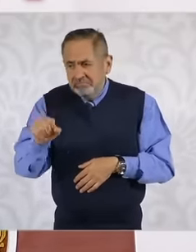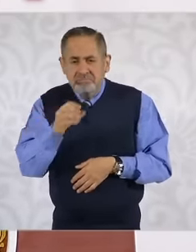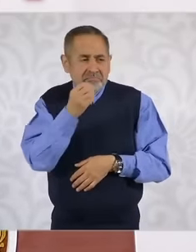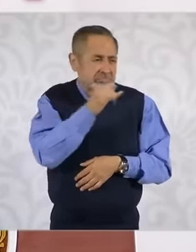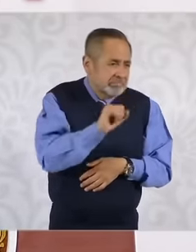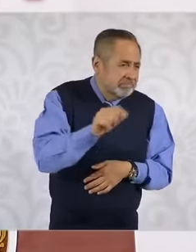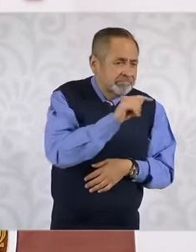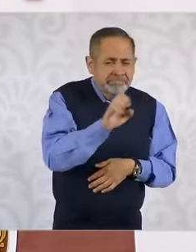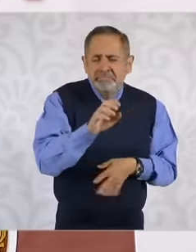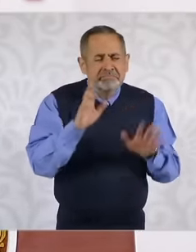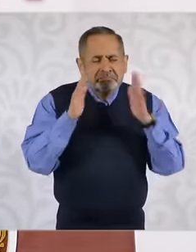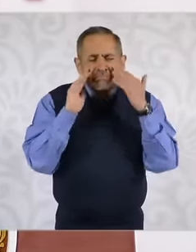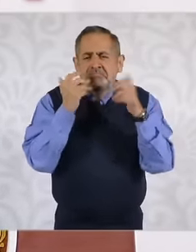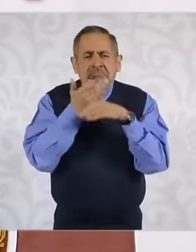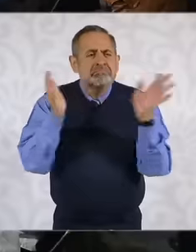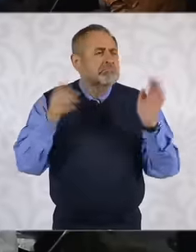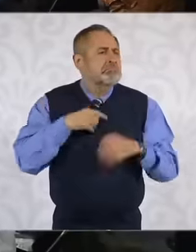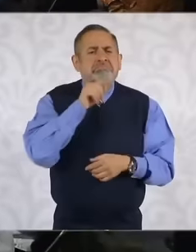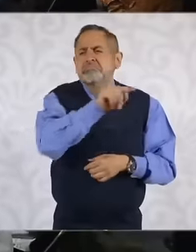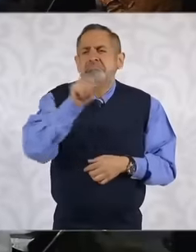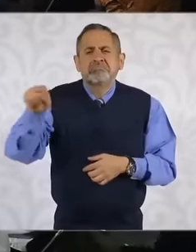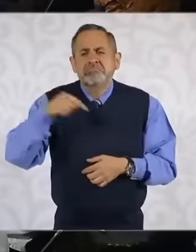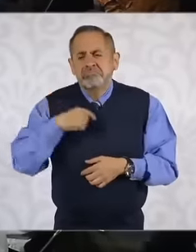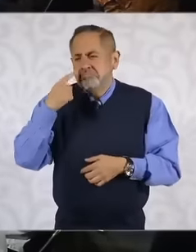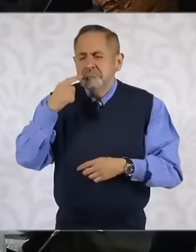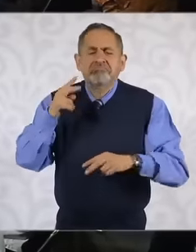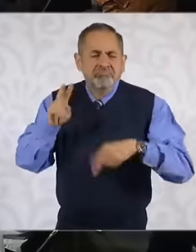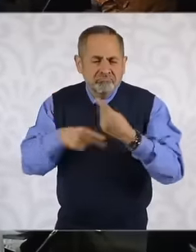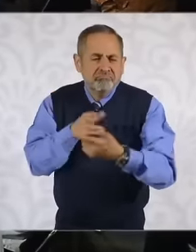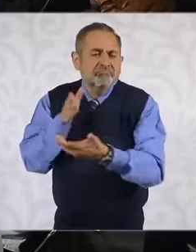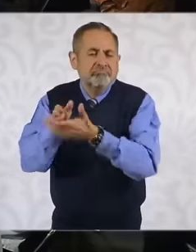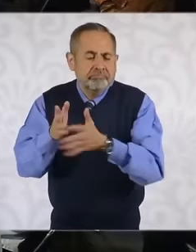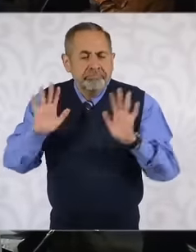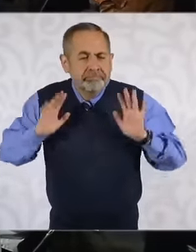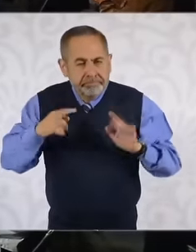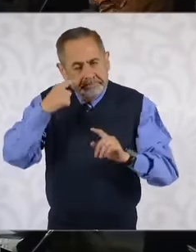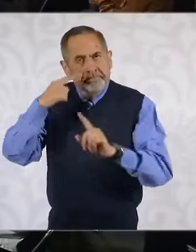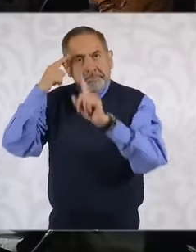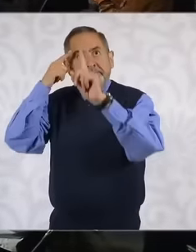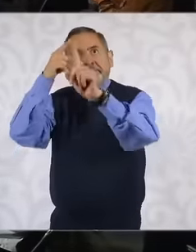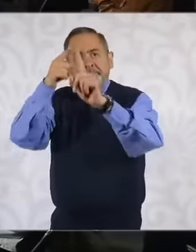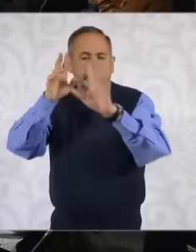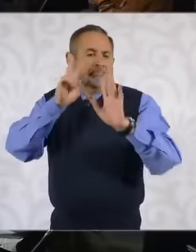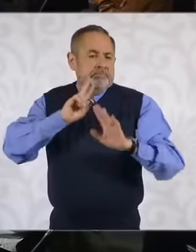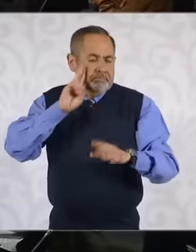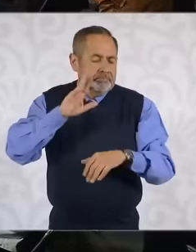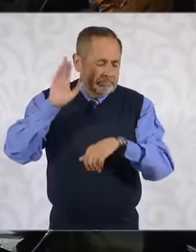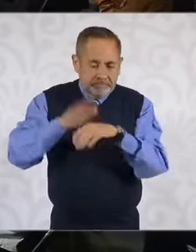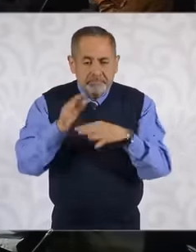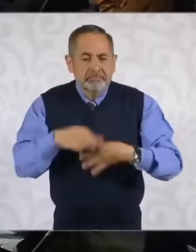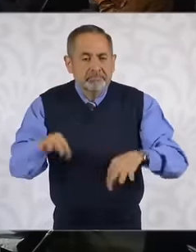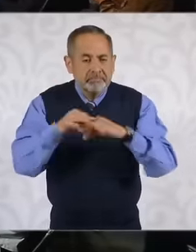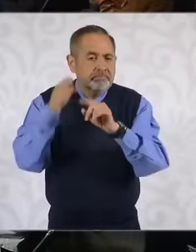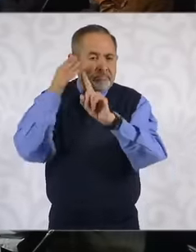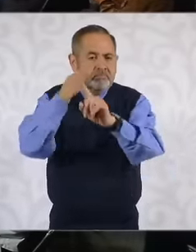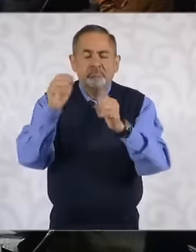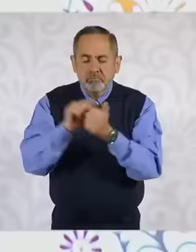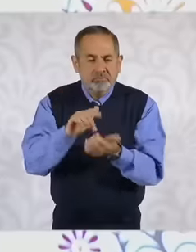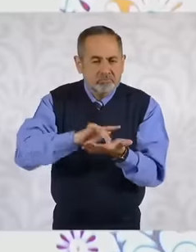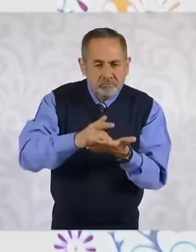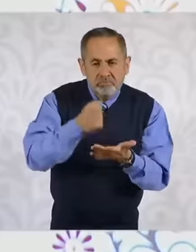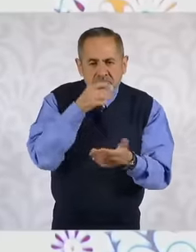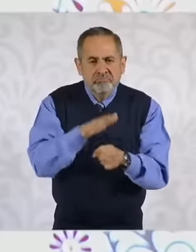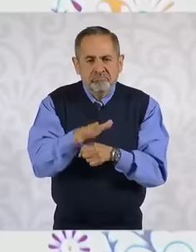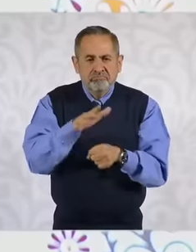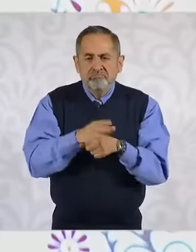IMSS Bienestar o puedo ir al ISSSTE para poder ser atendido. Ese es el objetivo, nuestro objetivo máximo, y que haya medicamentos y que